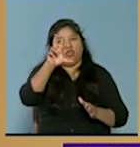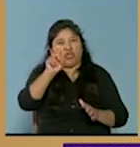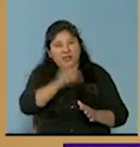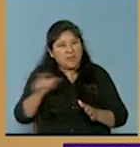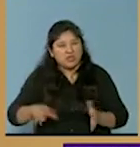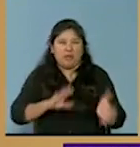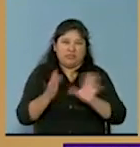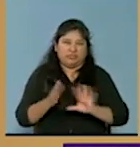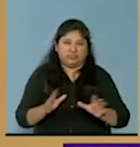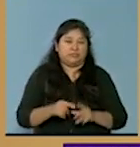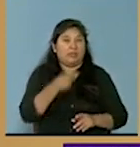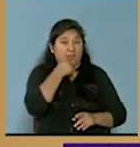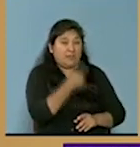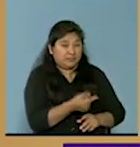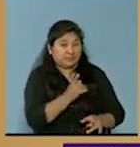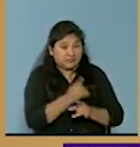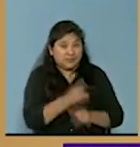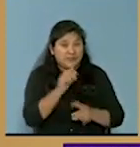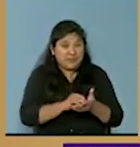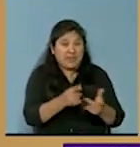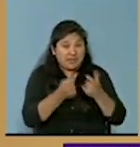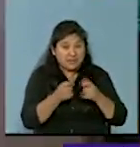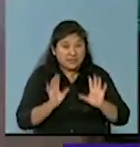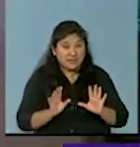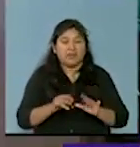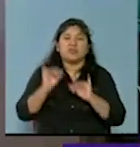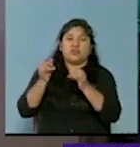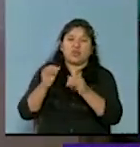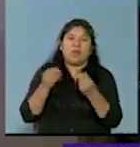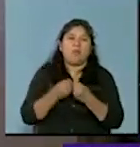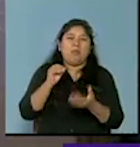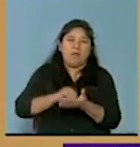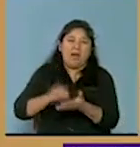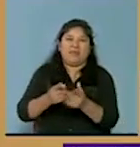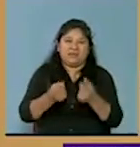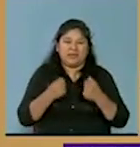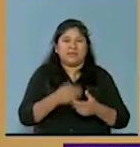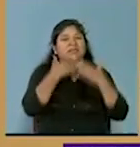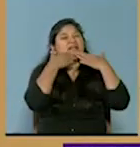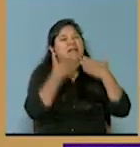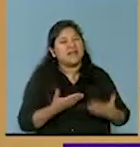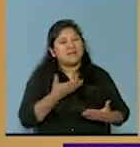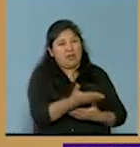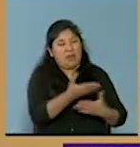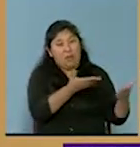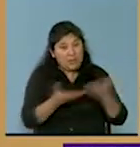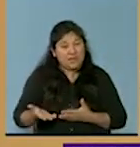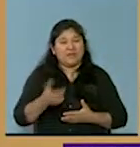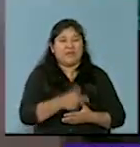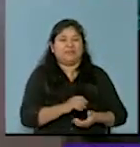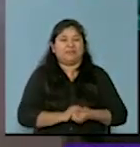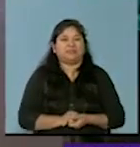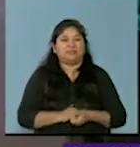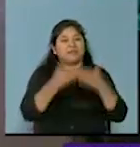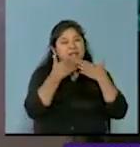siempre hace falta más siempre siempre siempre porque realmente hay mucho por hacer se quiere hacer mucho y muchas gracias por venir felicitaciones por la tarea solidaria gracias